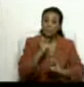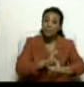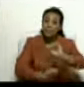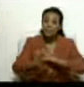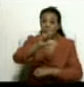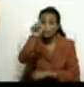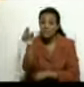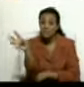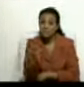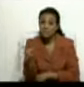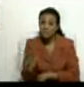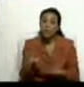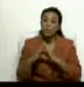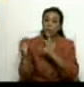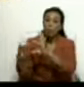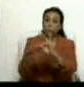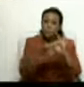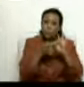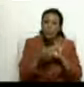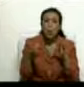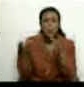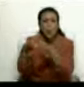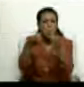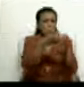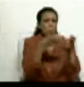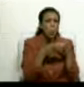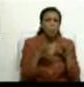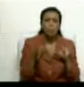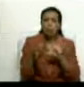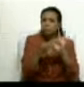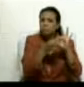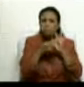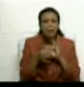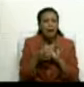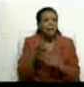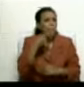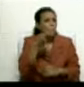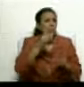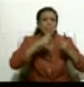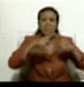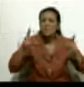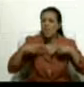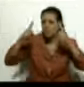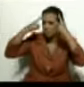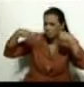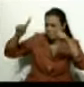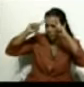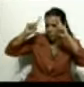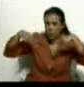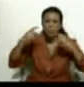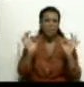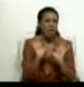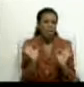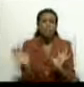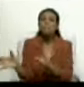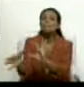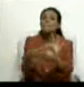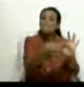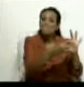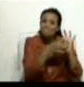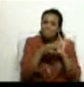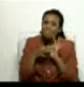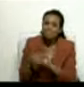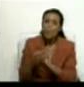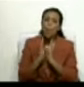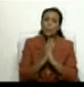territorio Esequibo, todos unidos sin distinción social, ni de política, ni de religiones. Un tema de unidad en defensa del